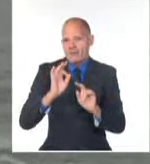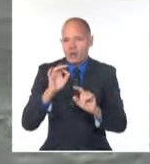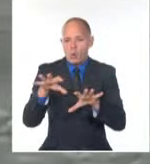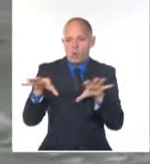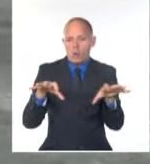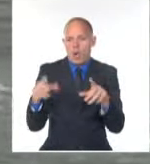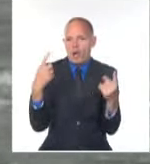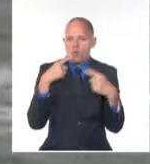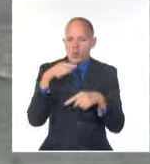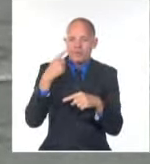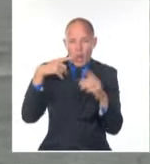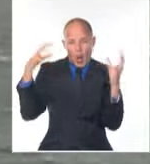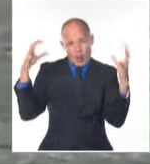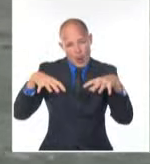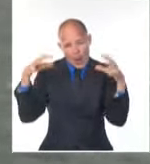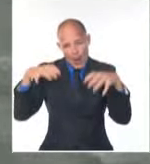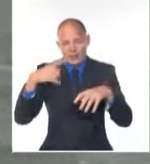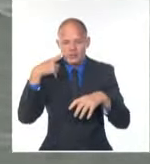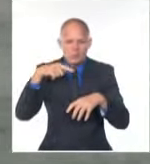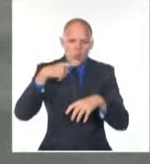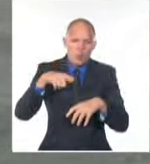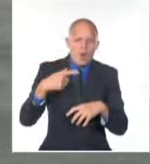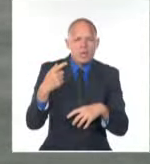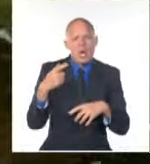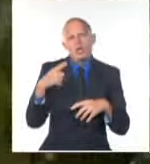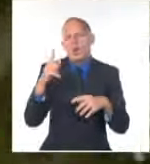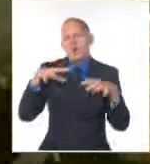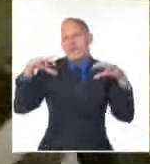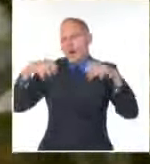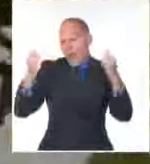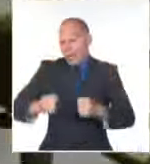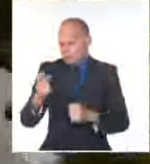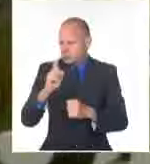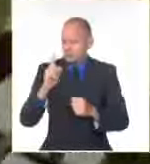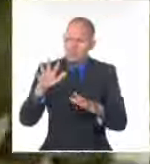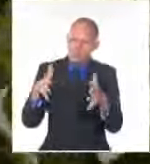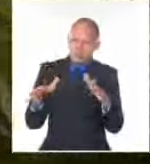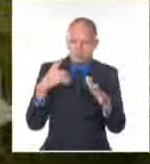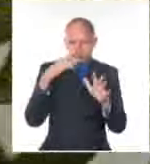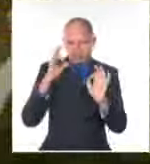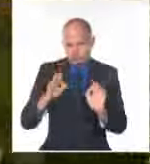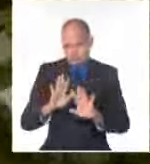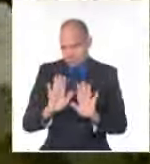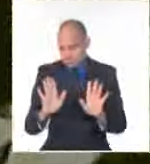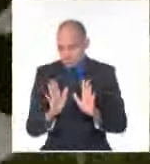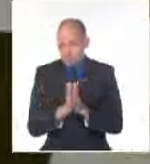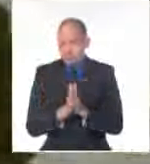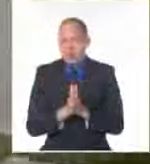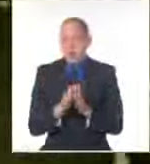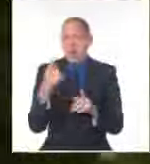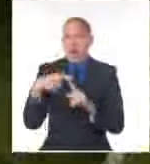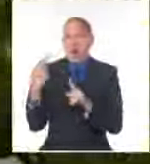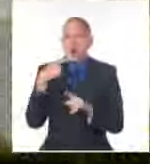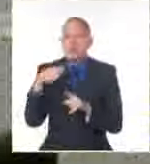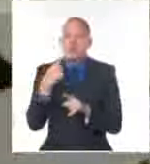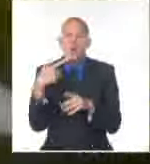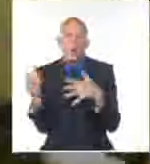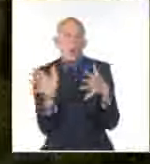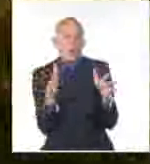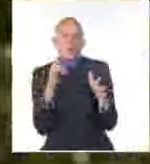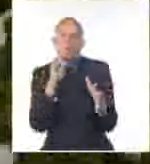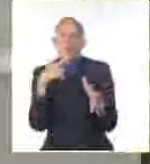reportaron lluvias llegando a ser moderadas en algunas zonas De igual forma se aportaron fuertes vientos en el